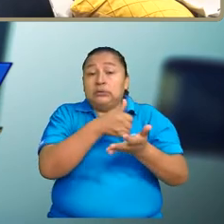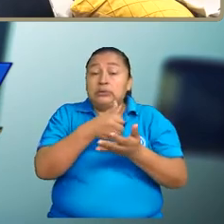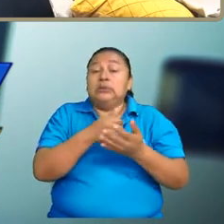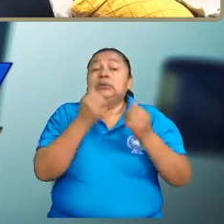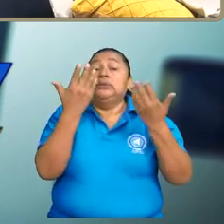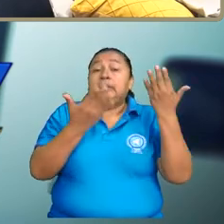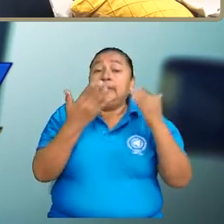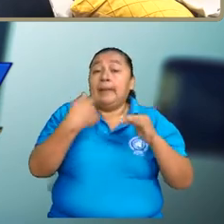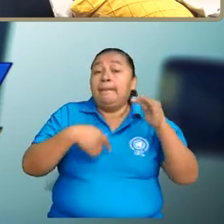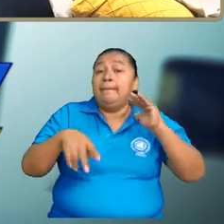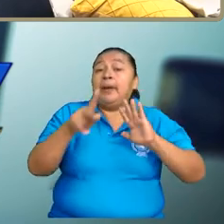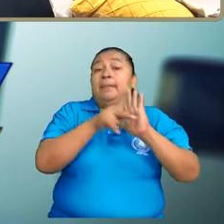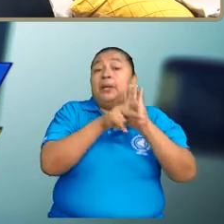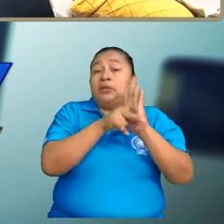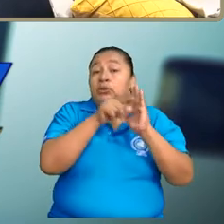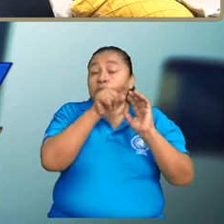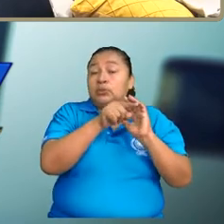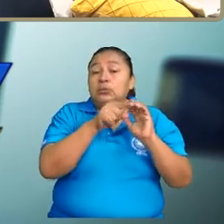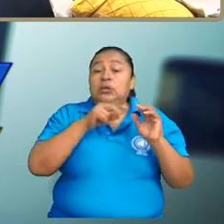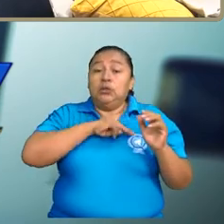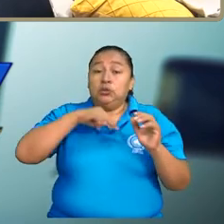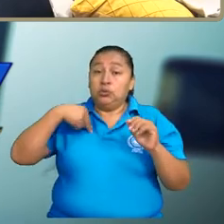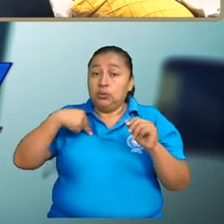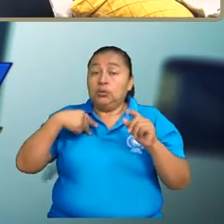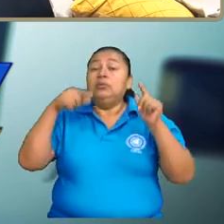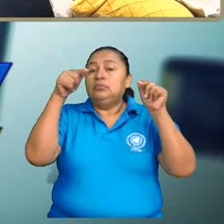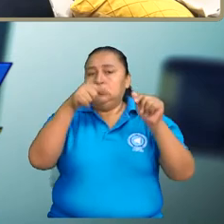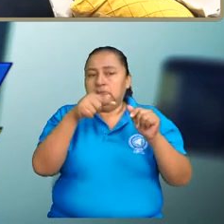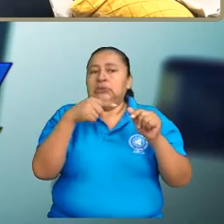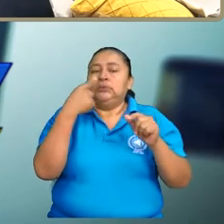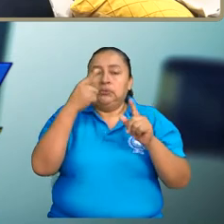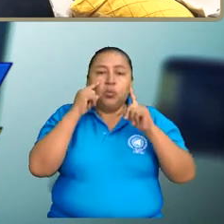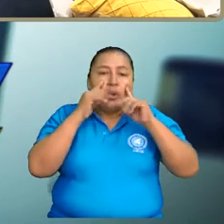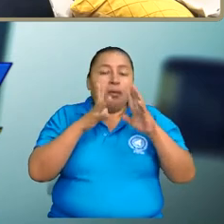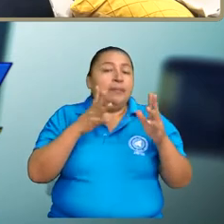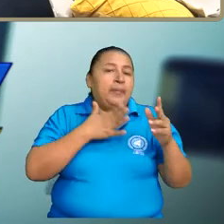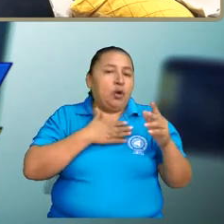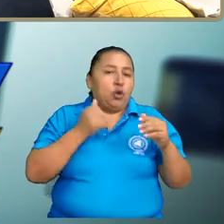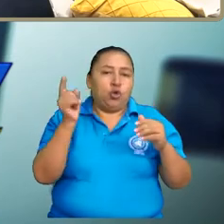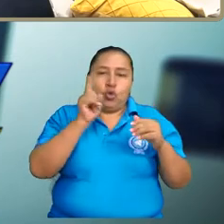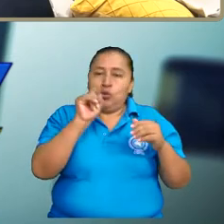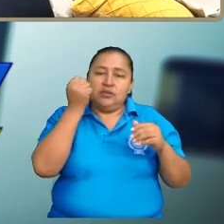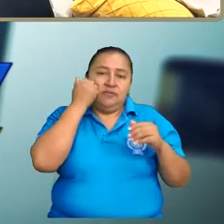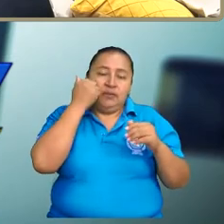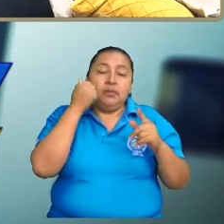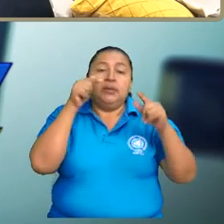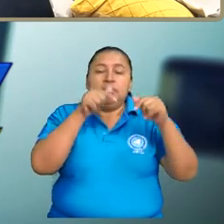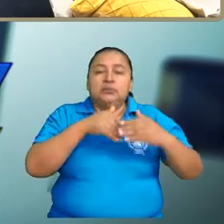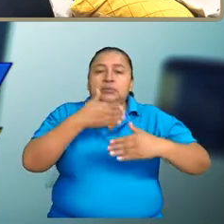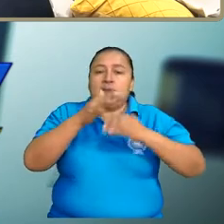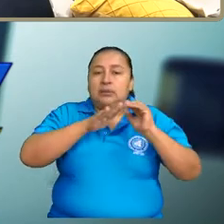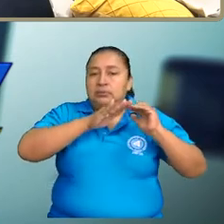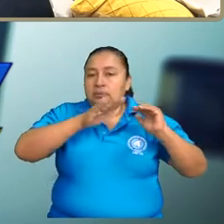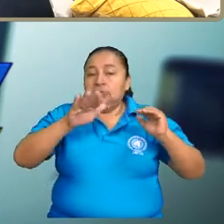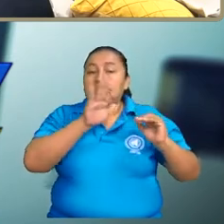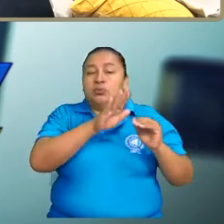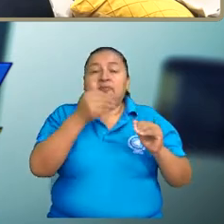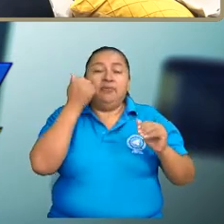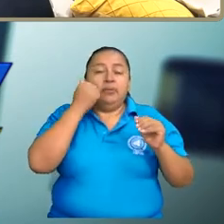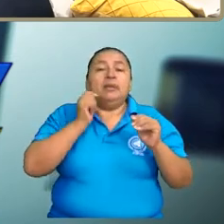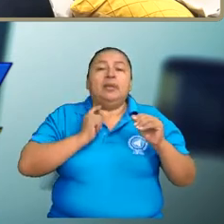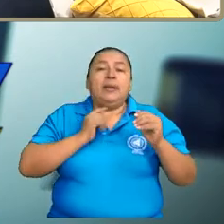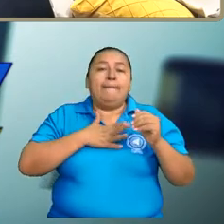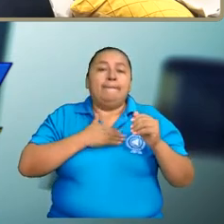correr más riesgo que los otros tengan unas condiciones en que no se nos vayan a enfermar y que si están estabilizados en su enfermedad, pues tengan